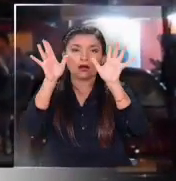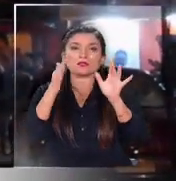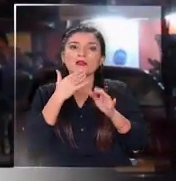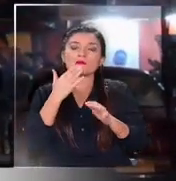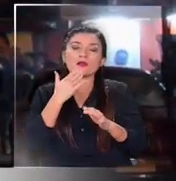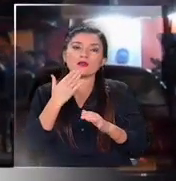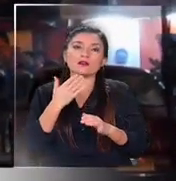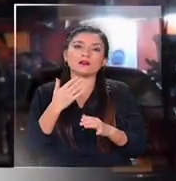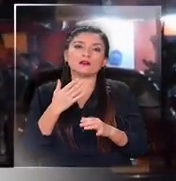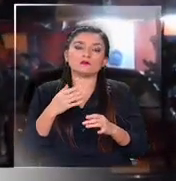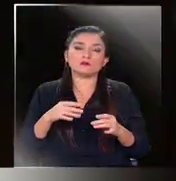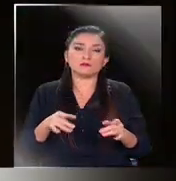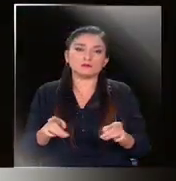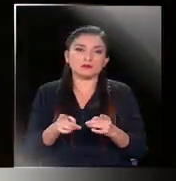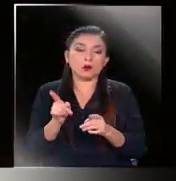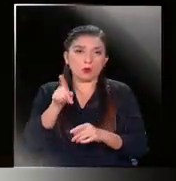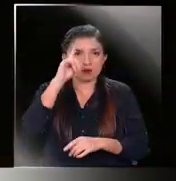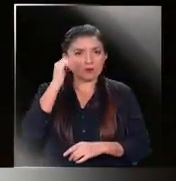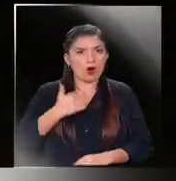fuego.